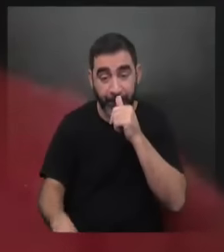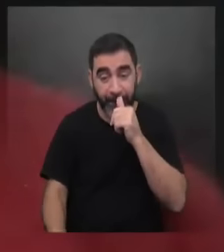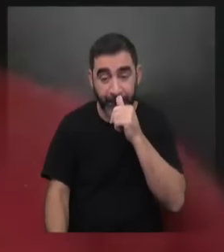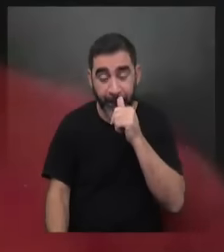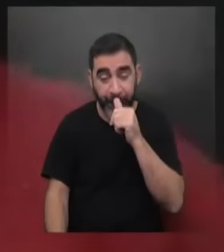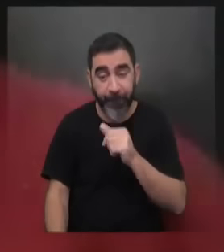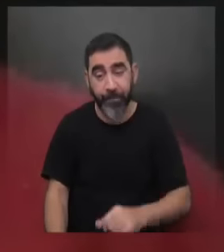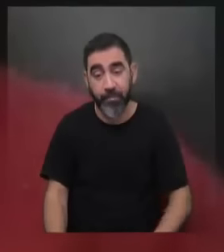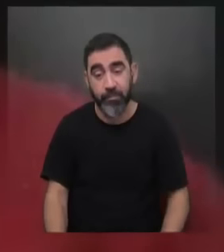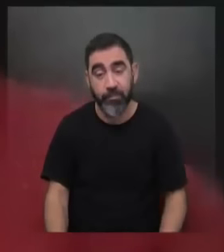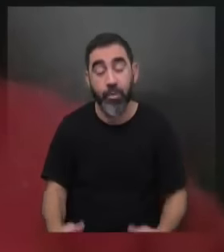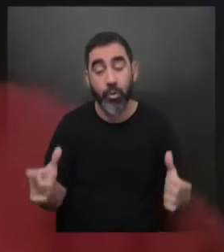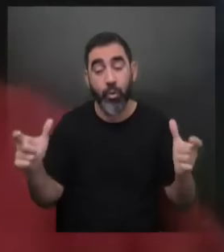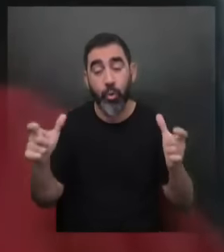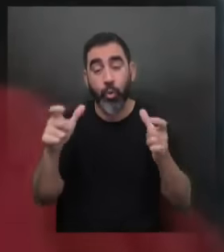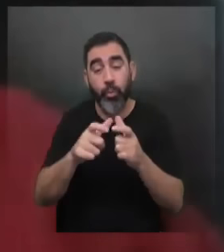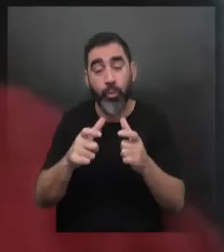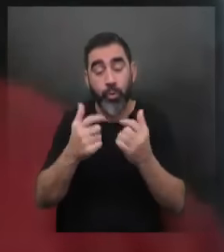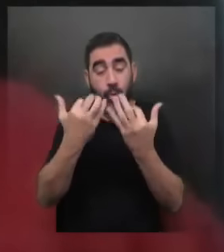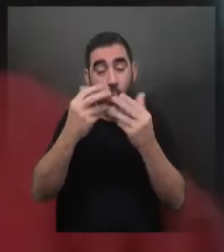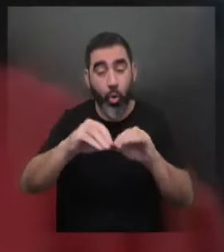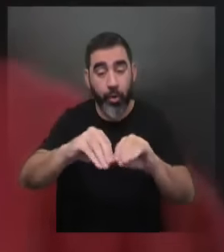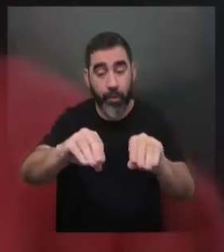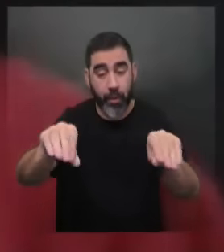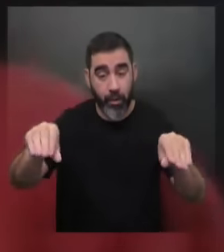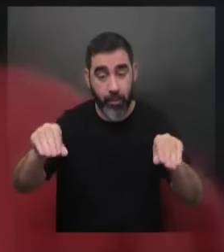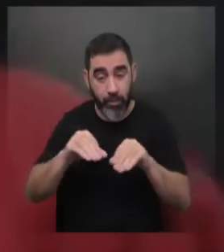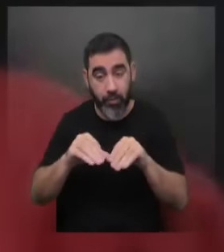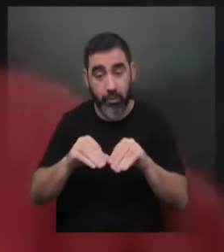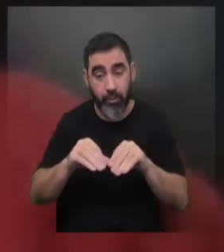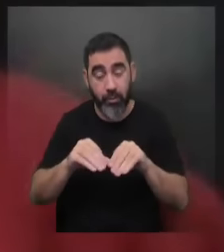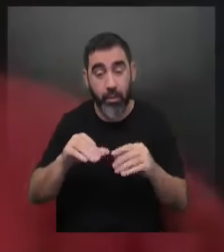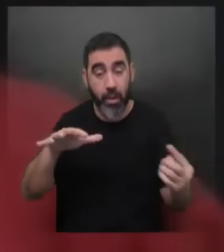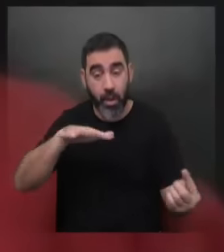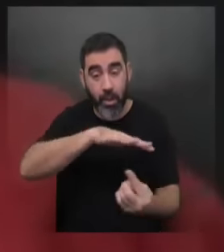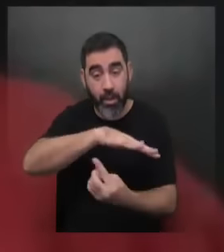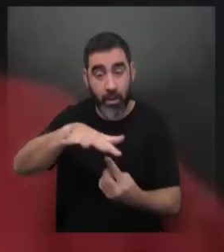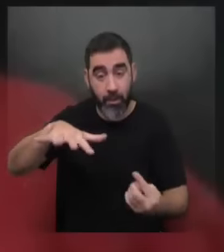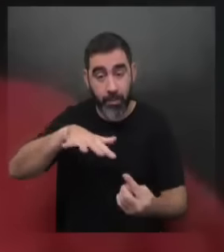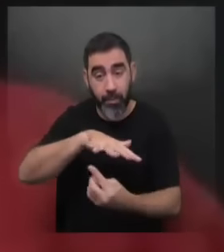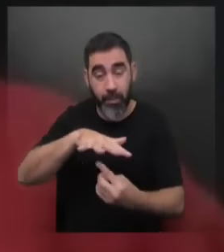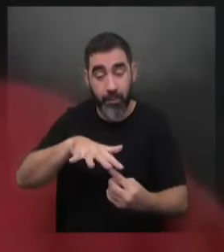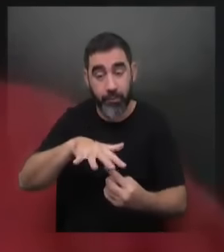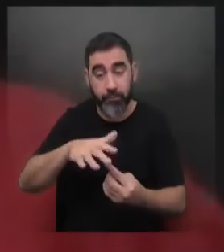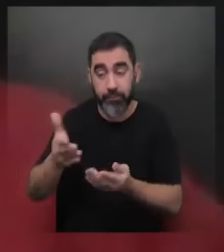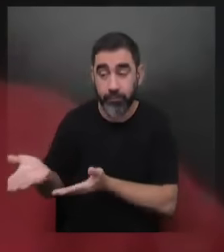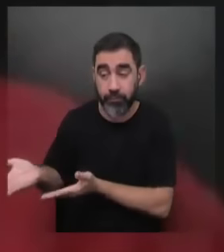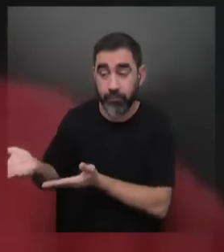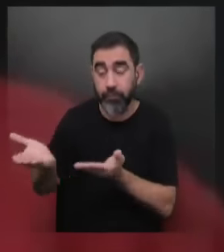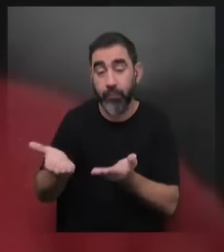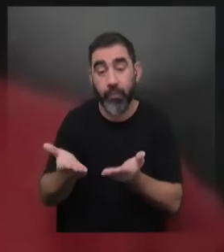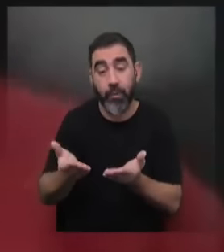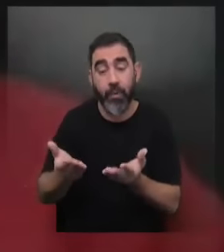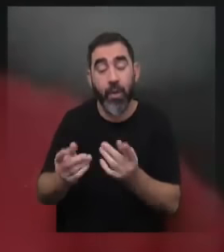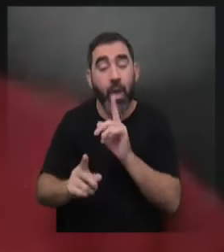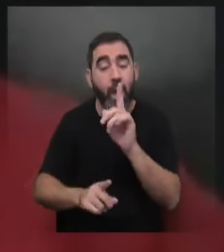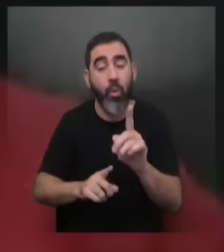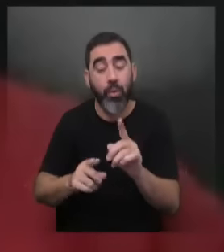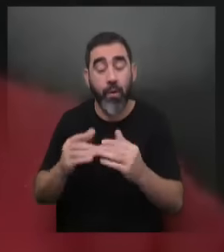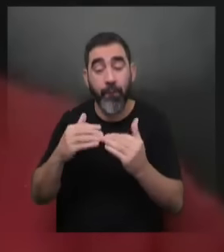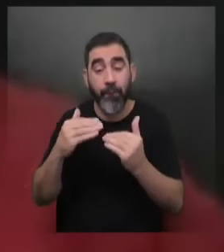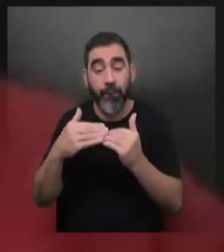a través de la comisión de ordenamiento territorial y ambiente eh al este un conjunto de vecinas